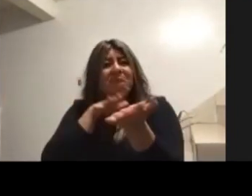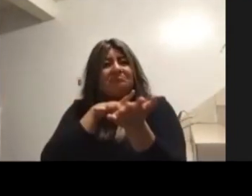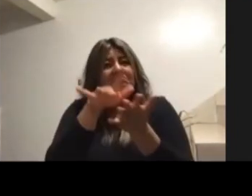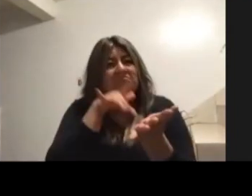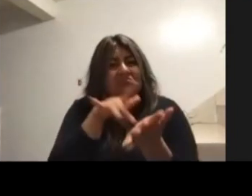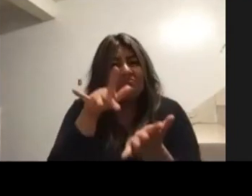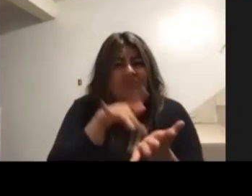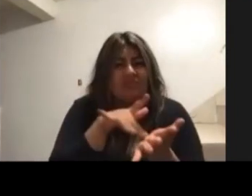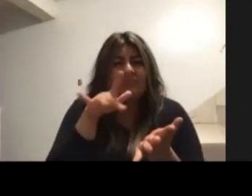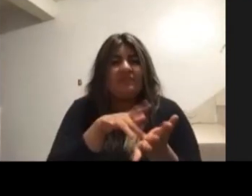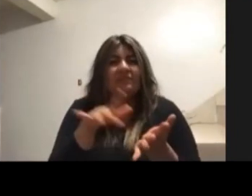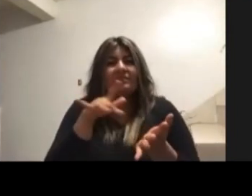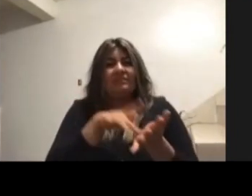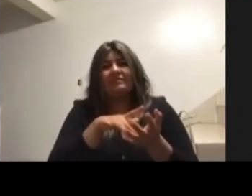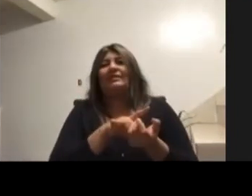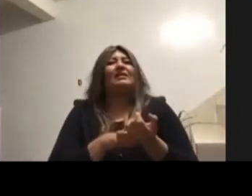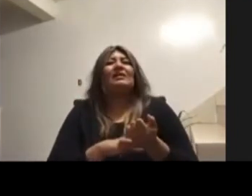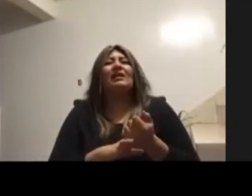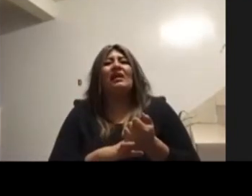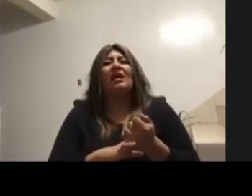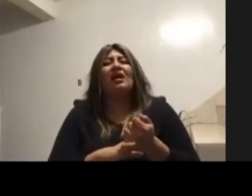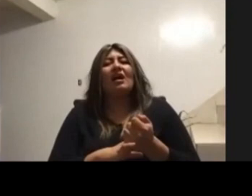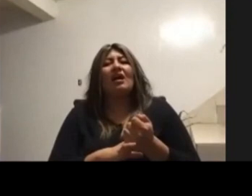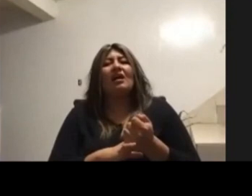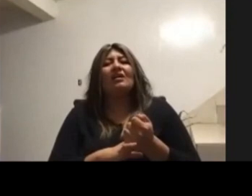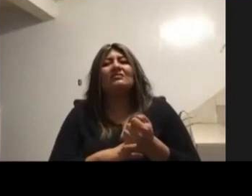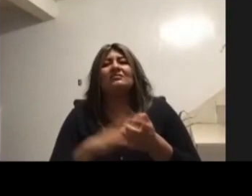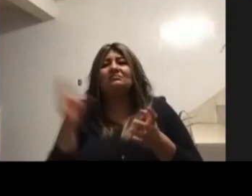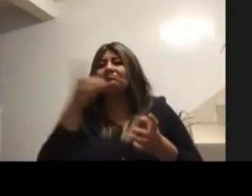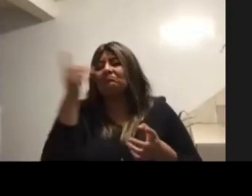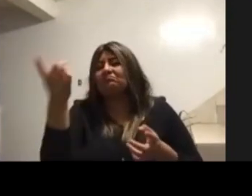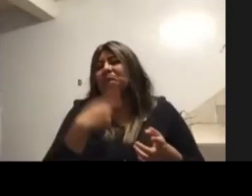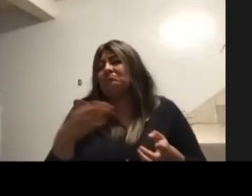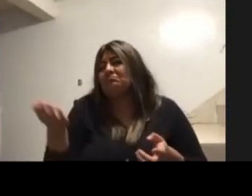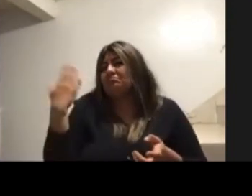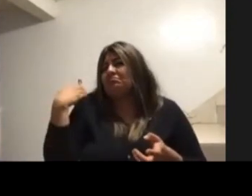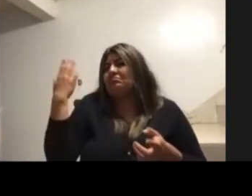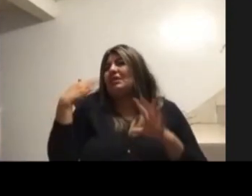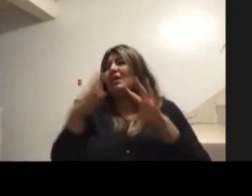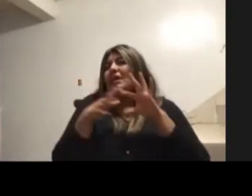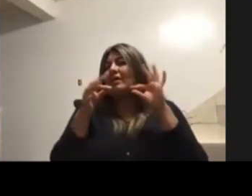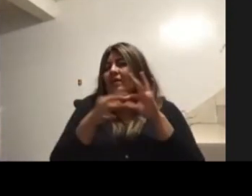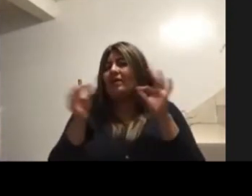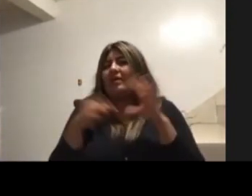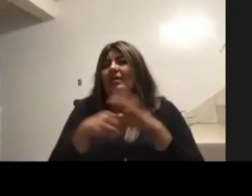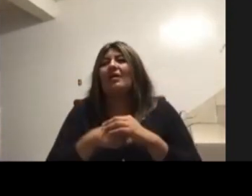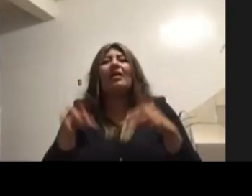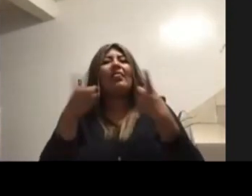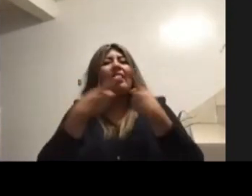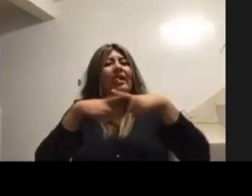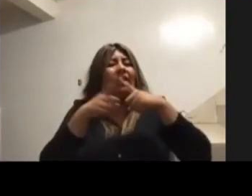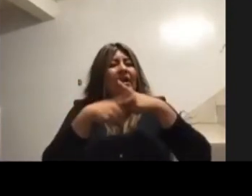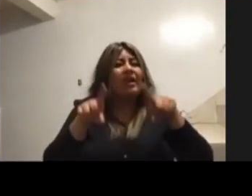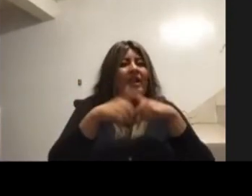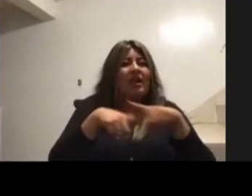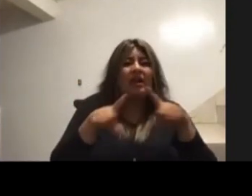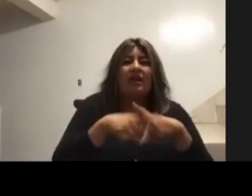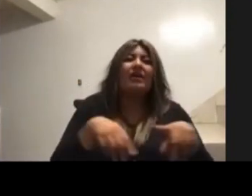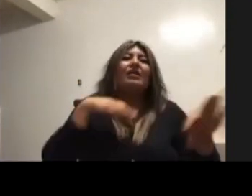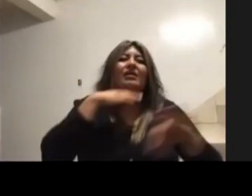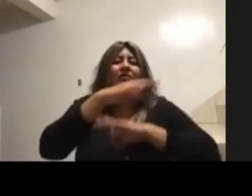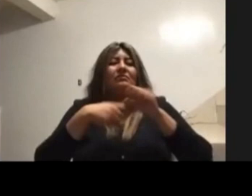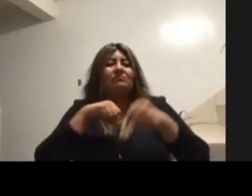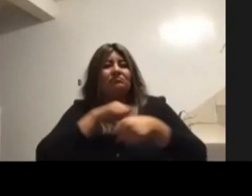esa oportunidad que, como han dicho mis colegas, de convertir la diversidad en un reto y en una oportunidad con pandemia y